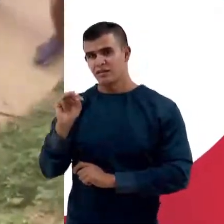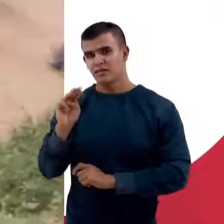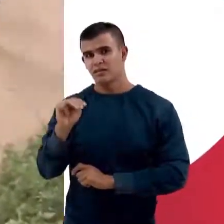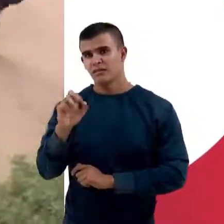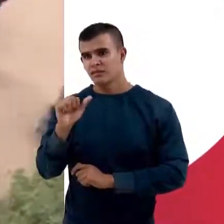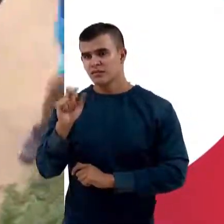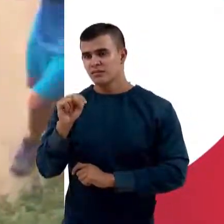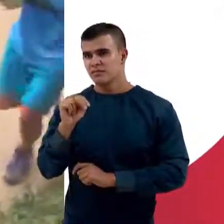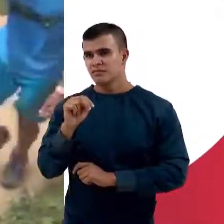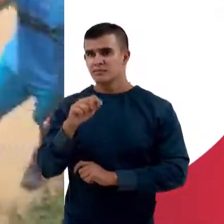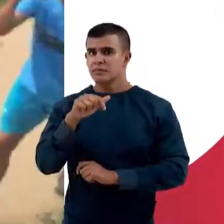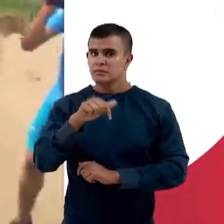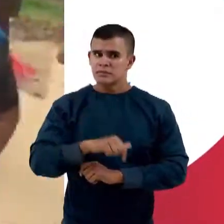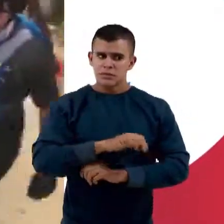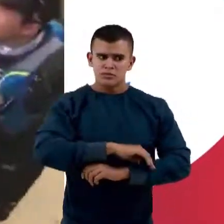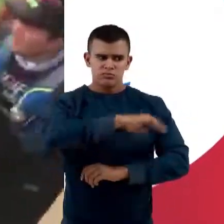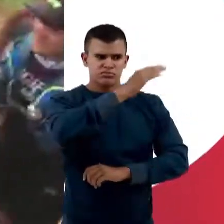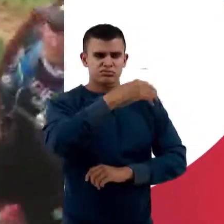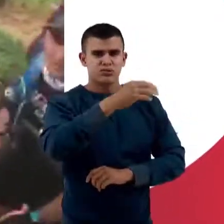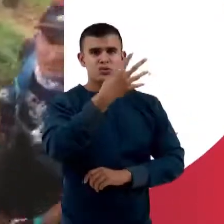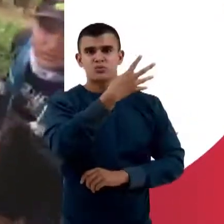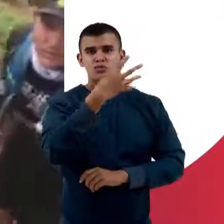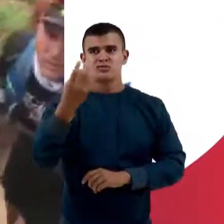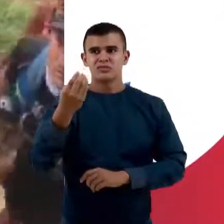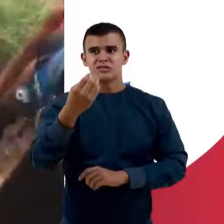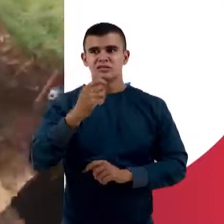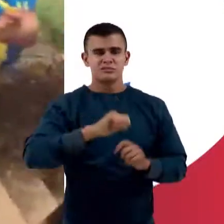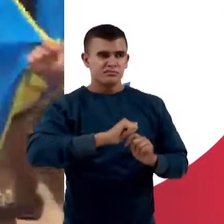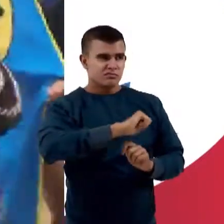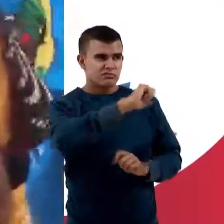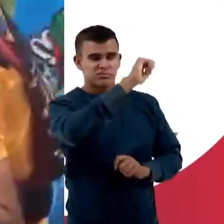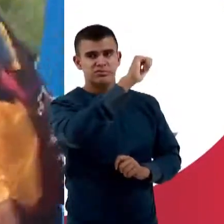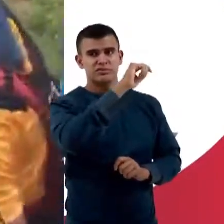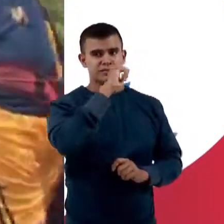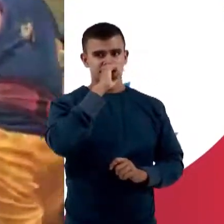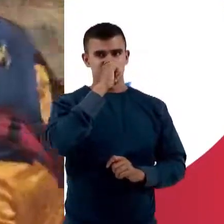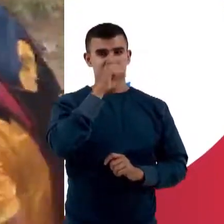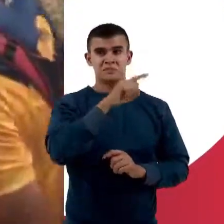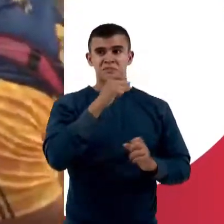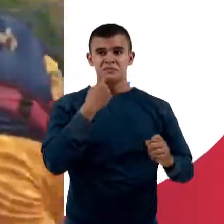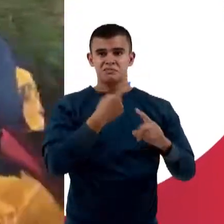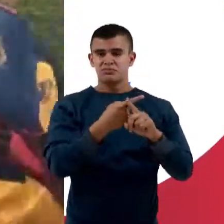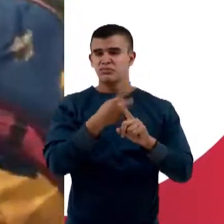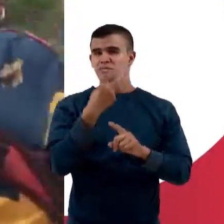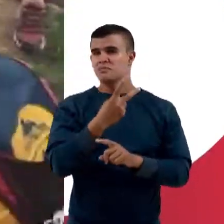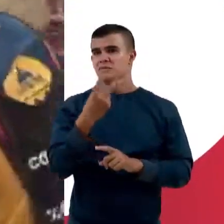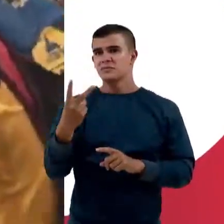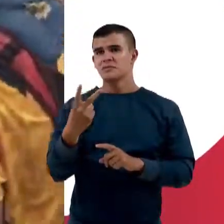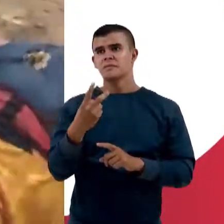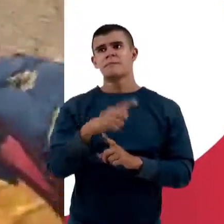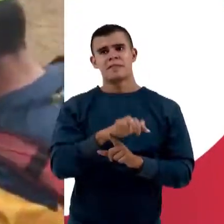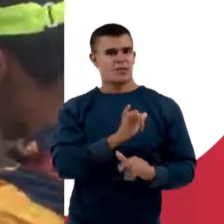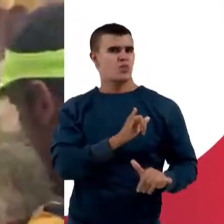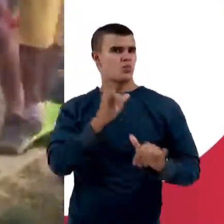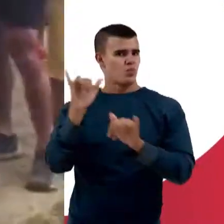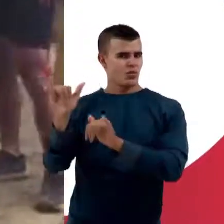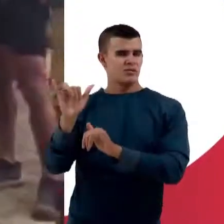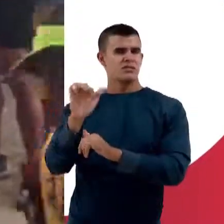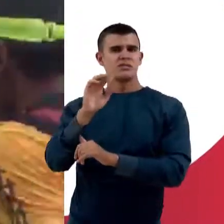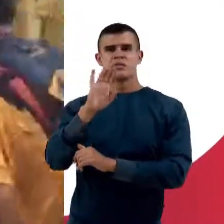nos da el desnivel del Monte Everest. Entonces fue como un reto personal entre él y yo, y bueno, lo